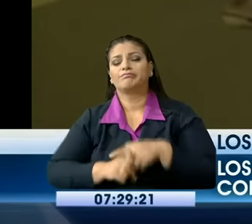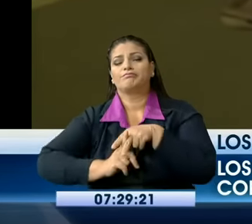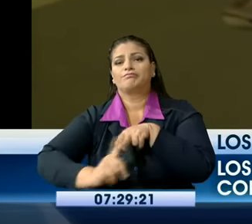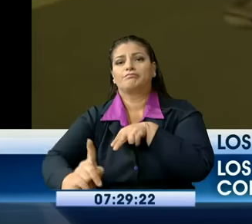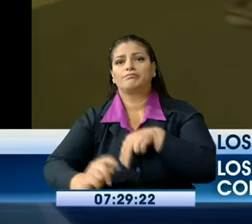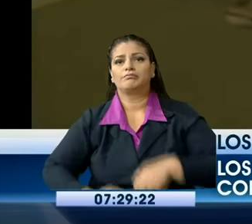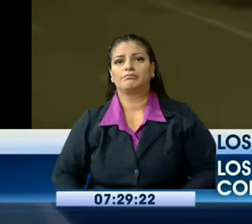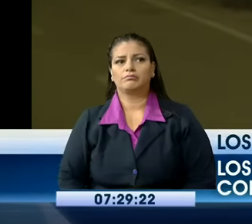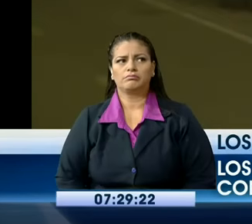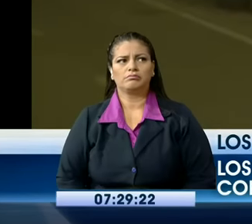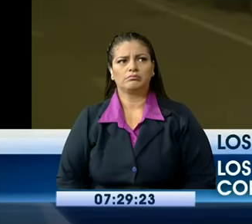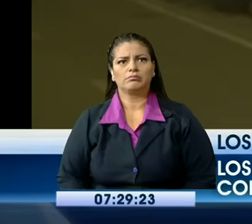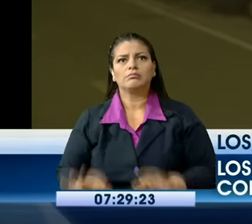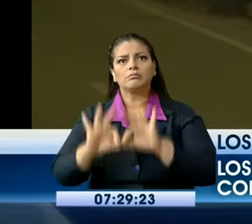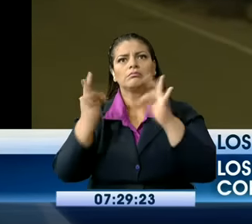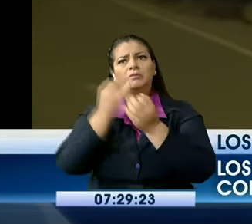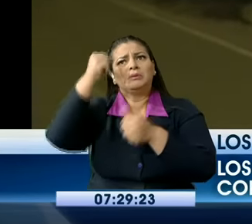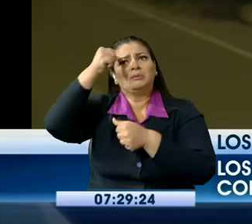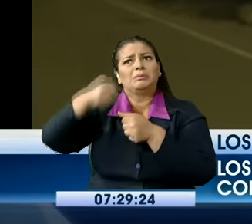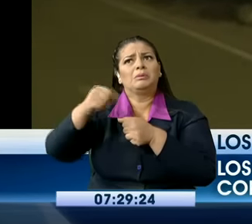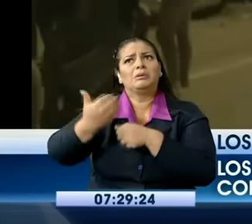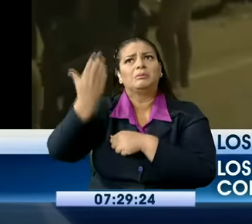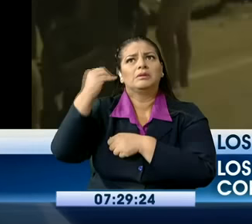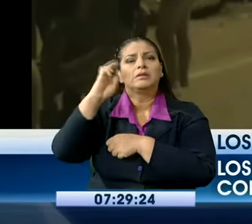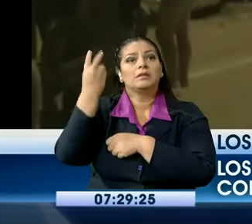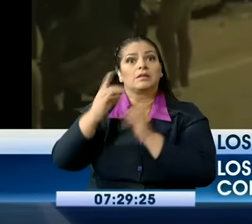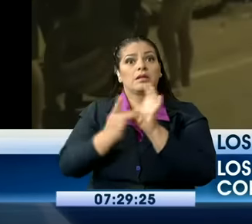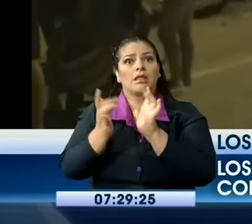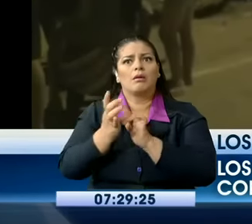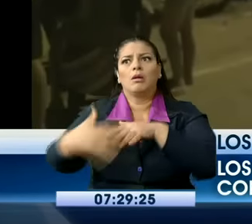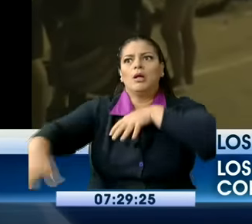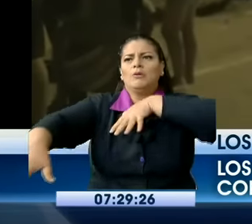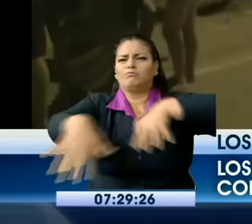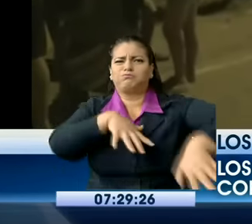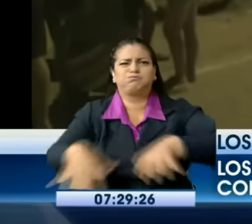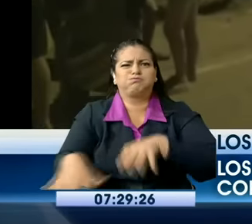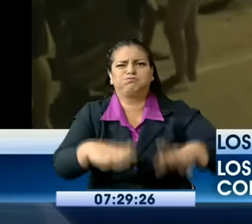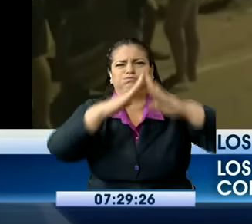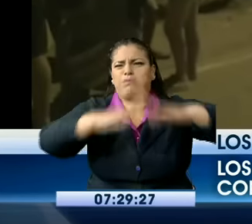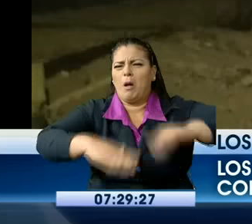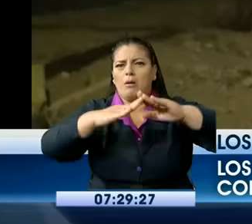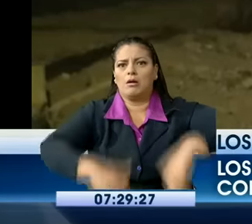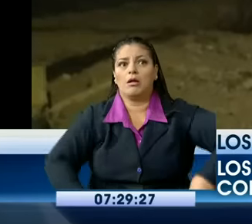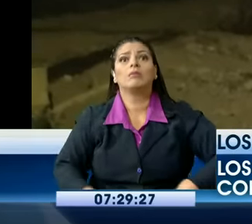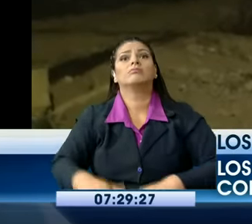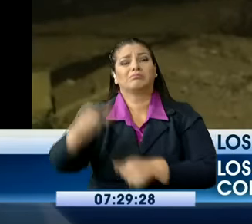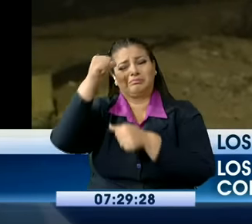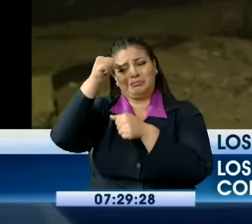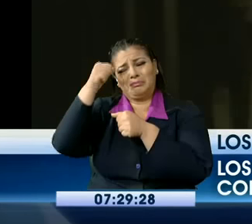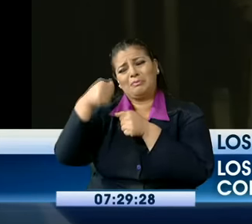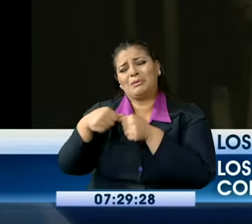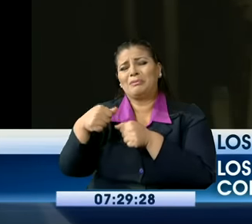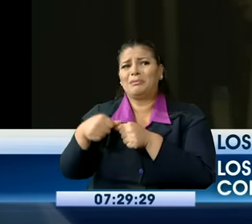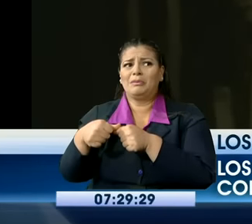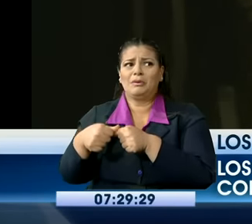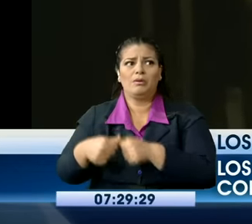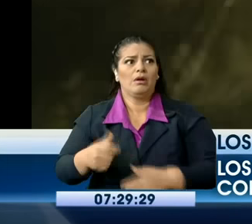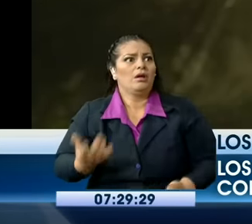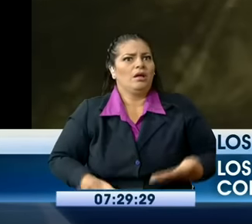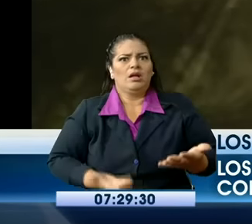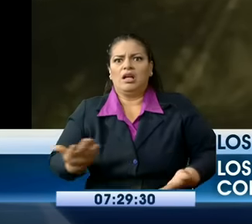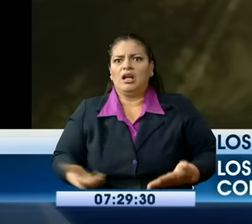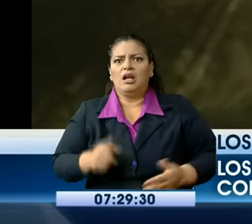que mantienen aún el recuerdo de lo ocurrido el pasado 16 de abril salieron rápidamente, muchos corriendo por los endebles puentes de